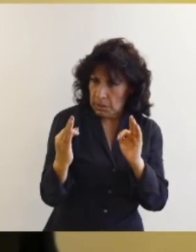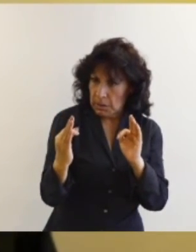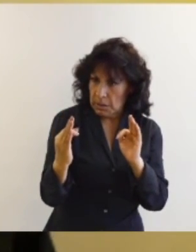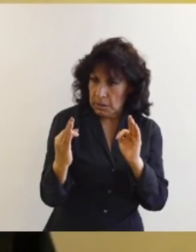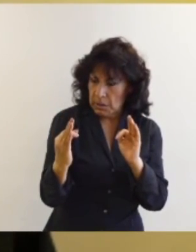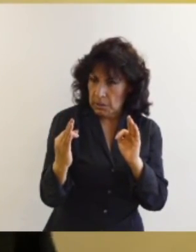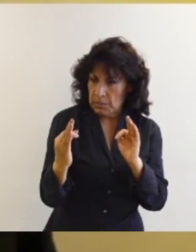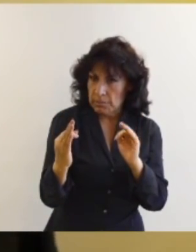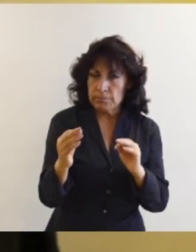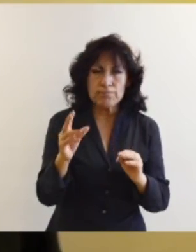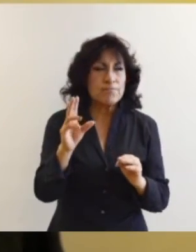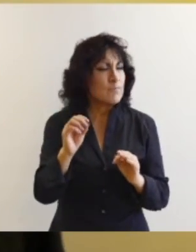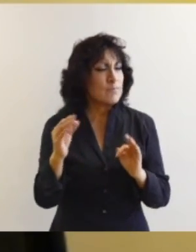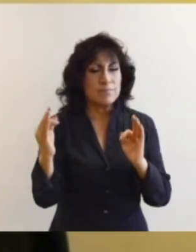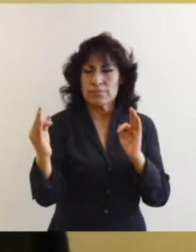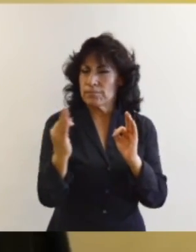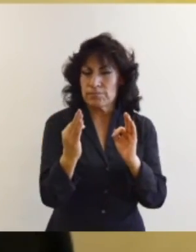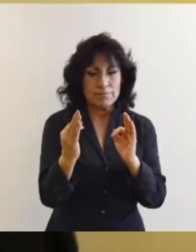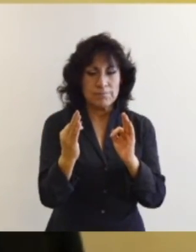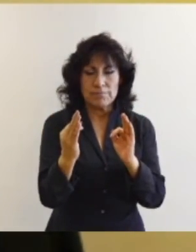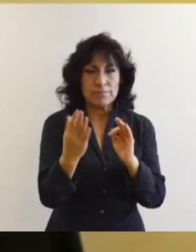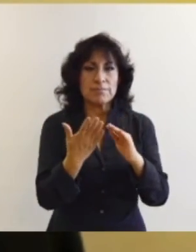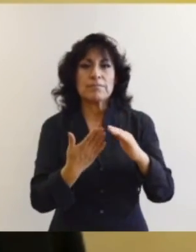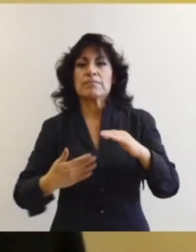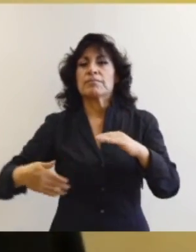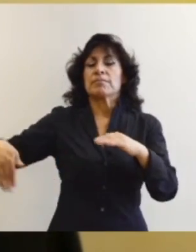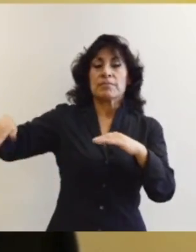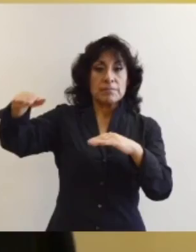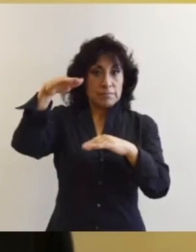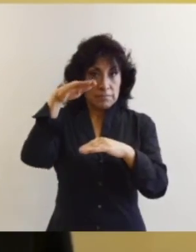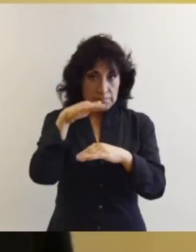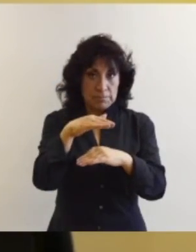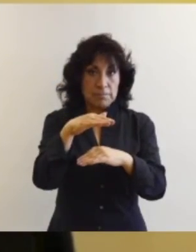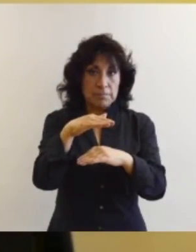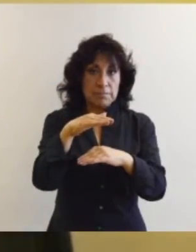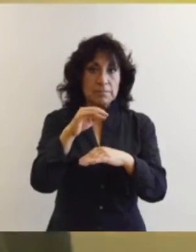No para oponerlos, para sobreponerlos.